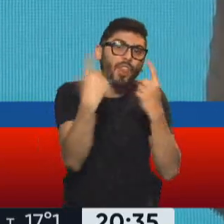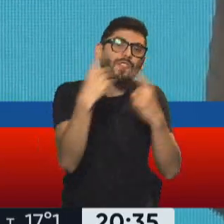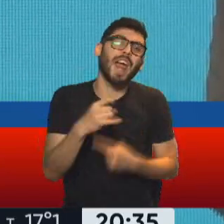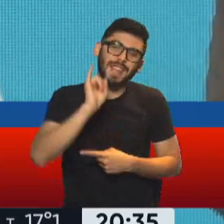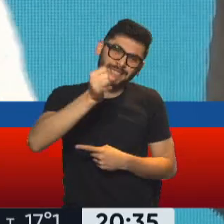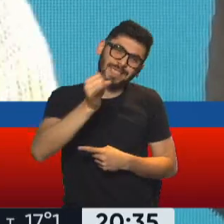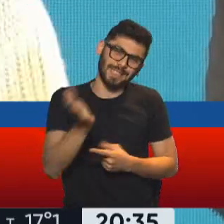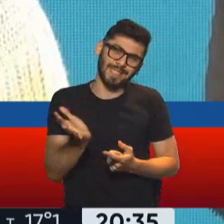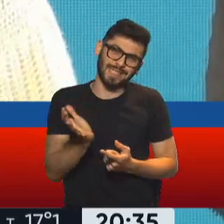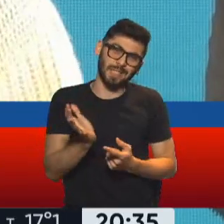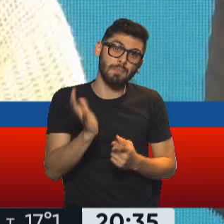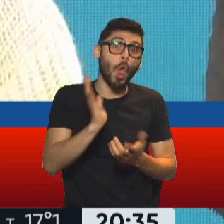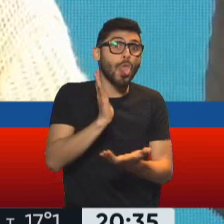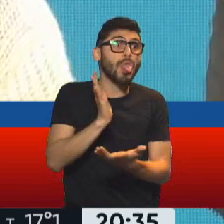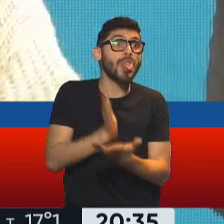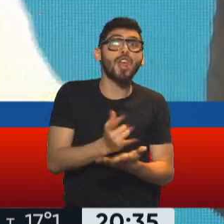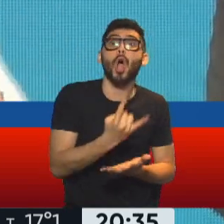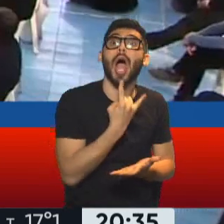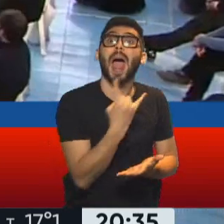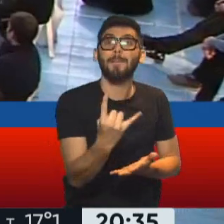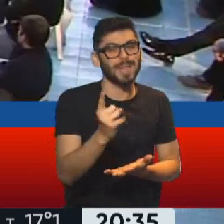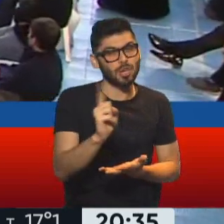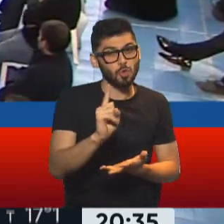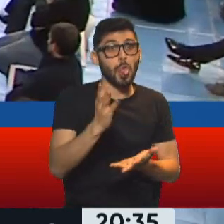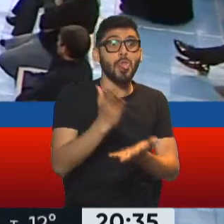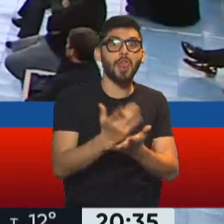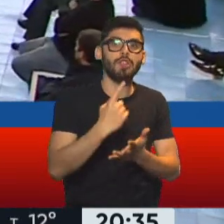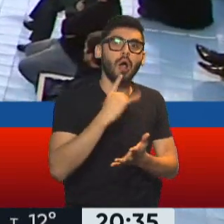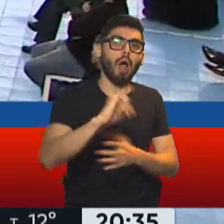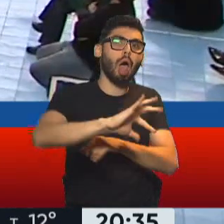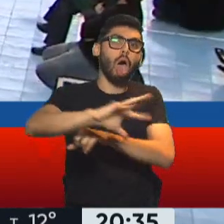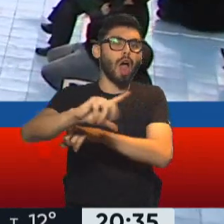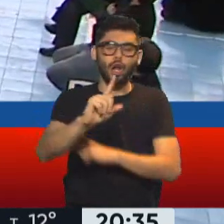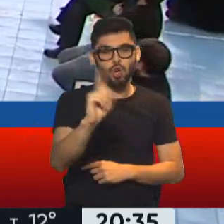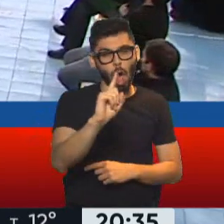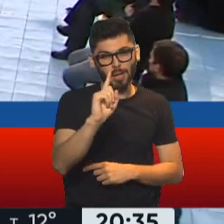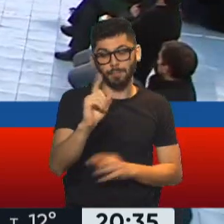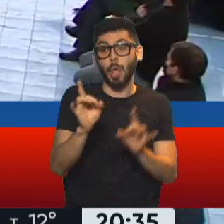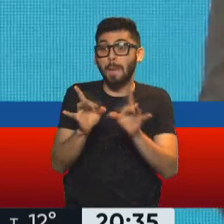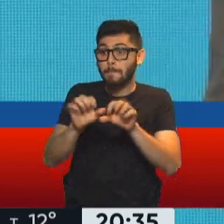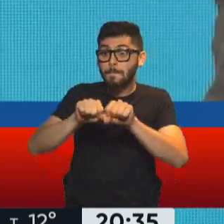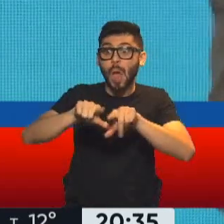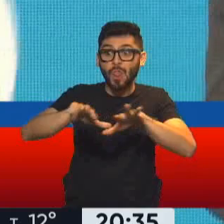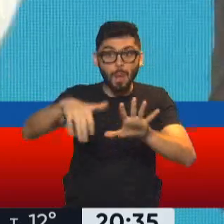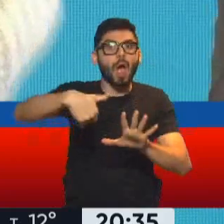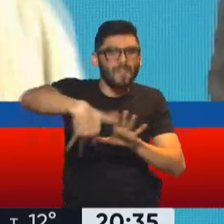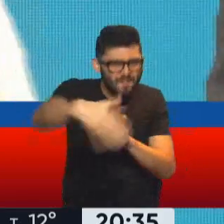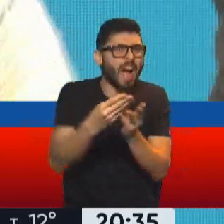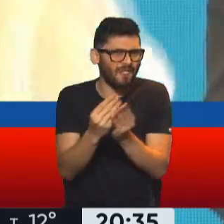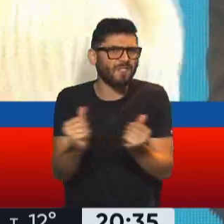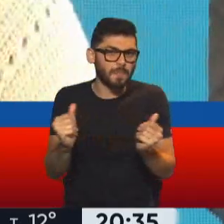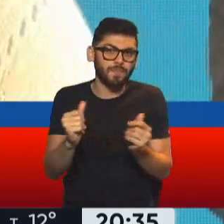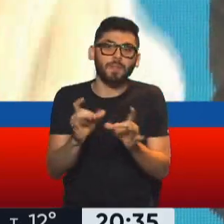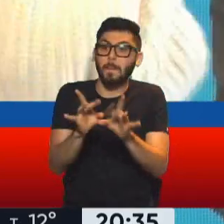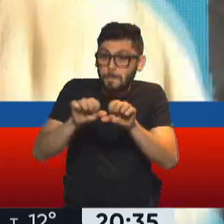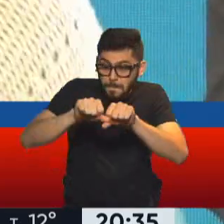a mentir, no a engañar, porque la pandemia va a terminar, la